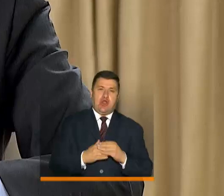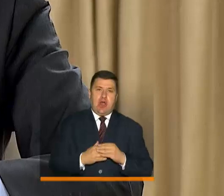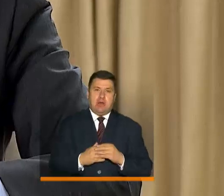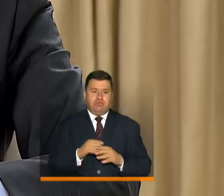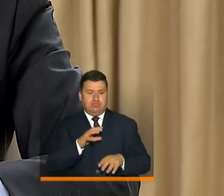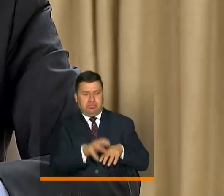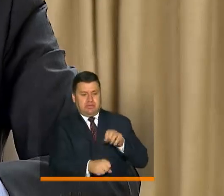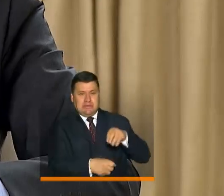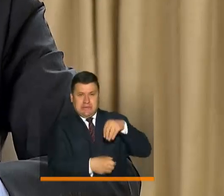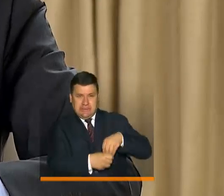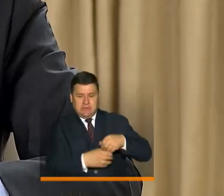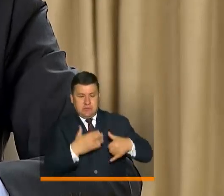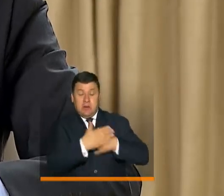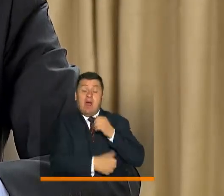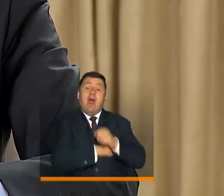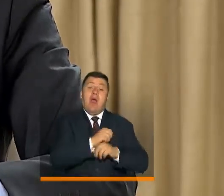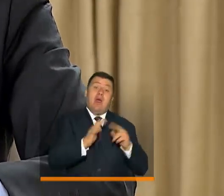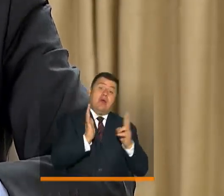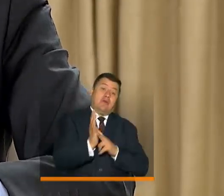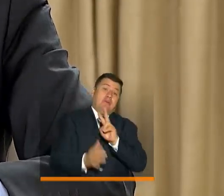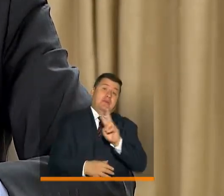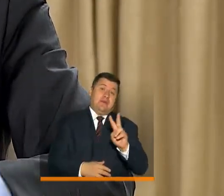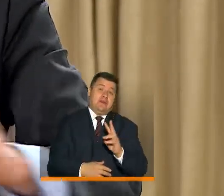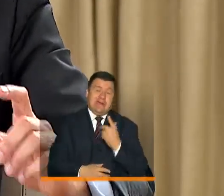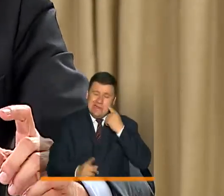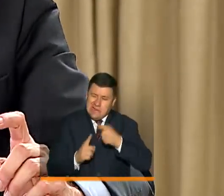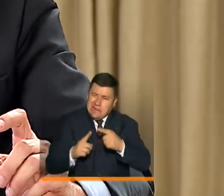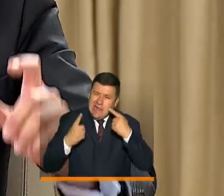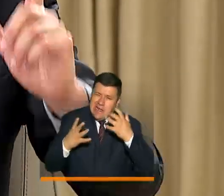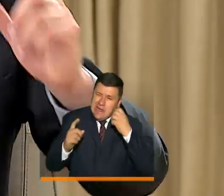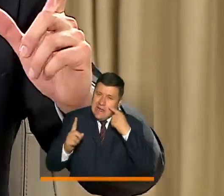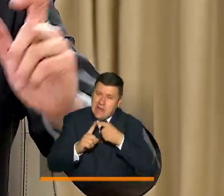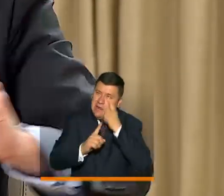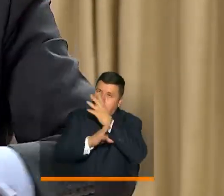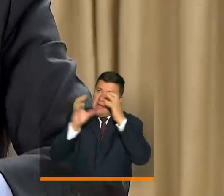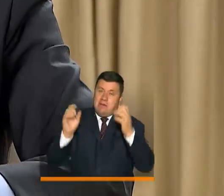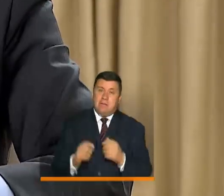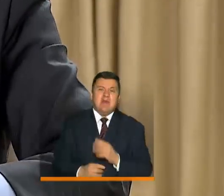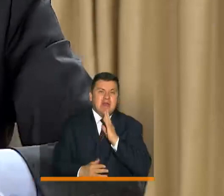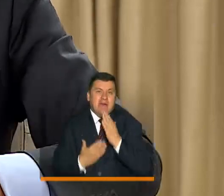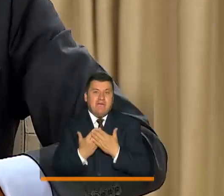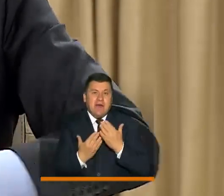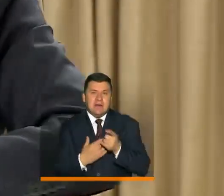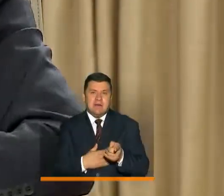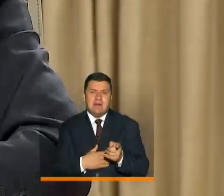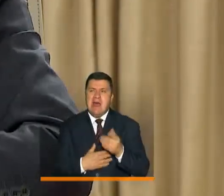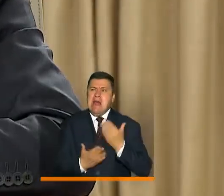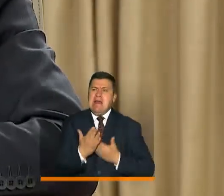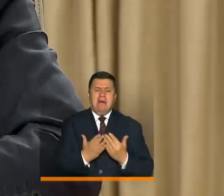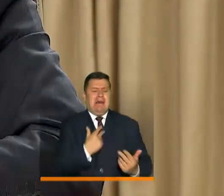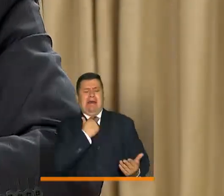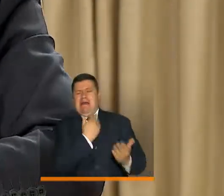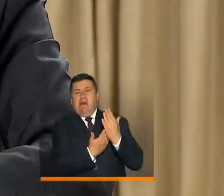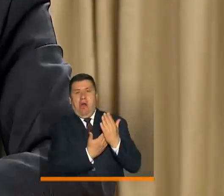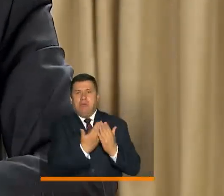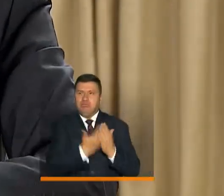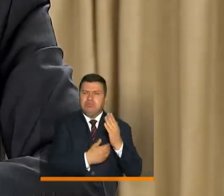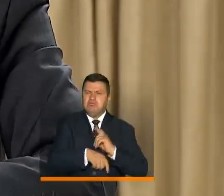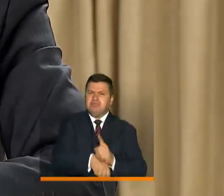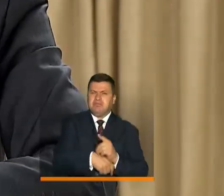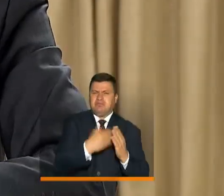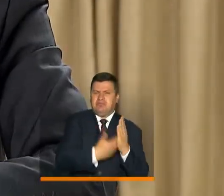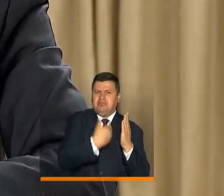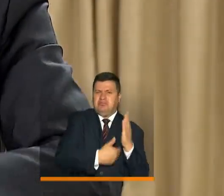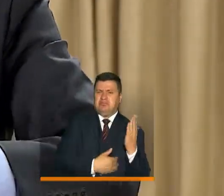inversión no minera en el año 2022. Y eso con facilitación de trámites, continuando y acelerando Estado